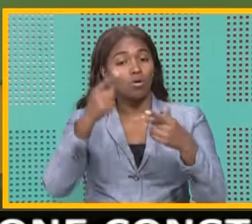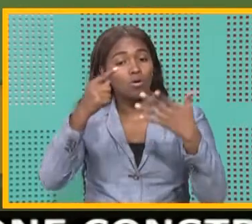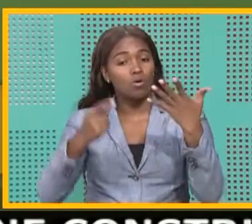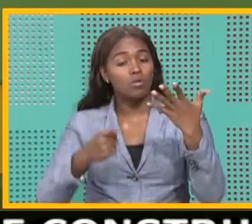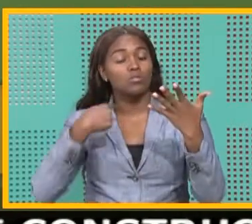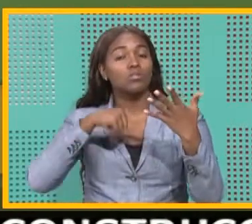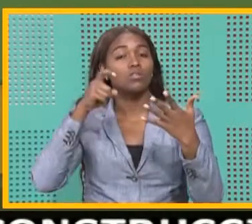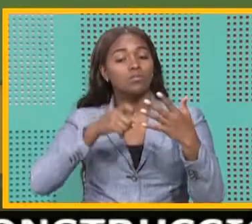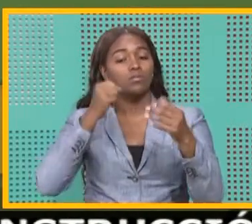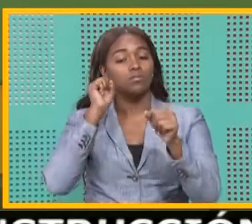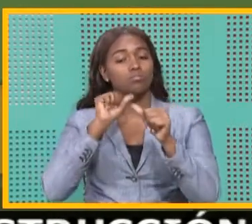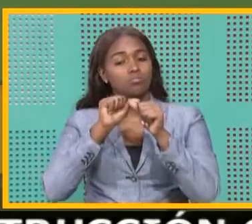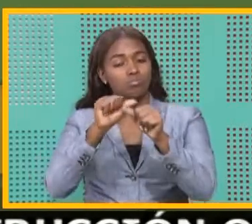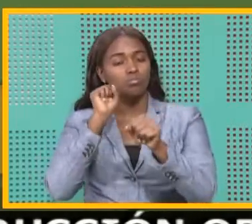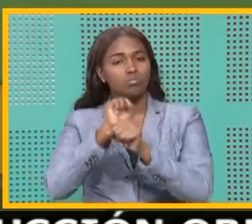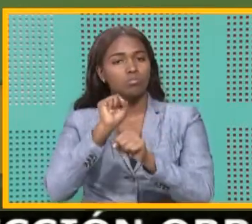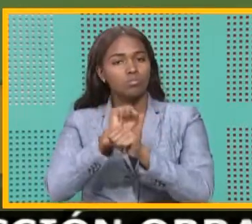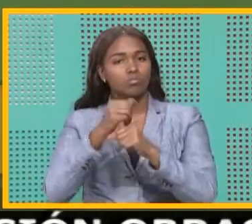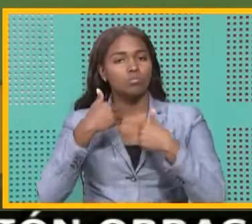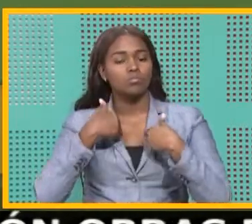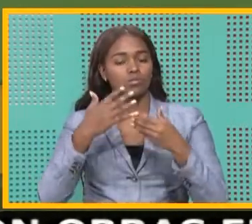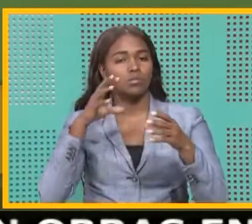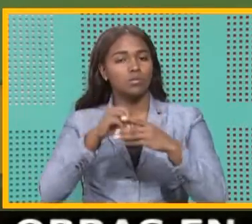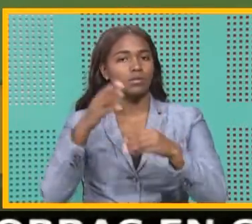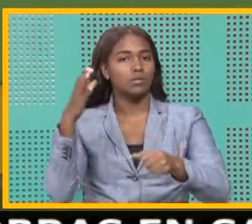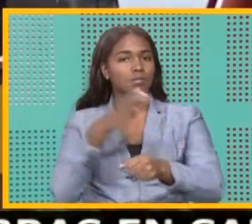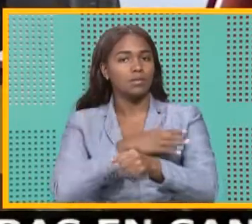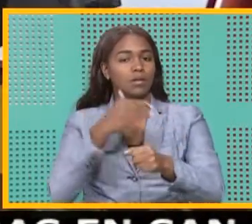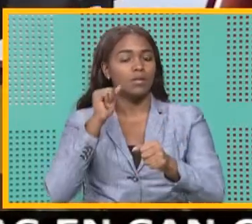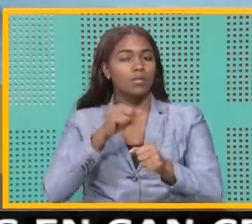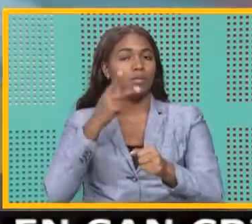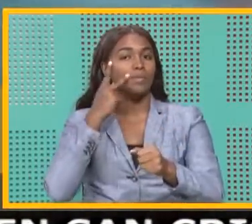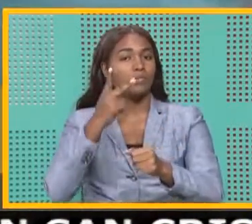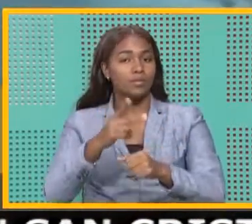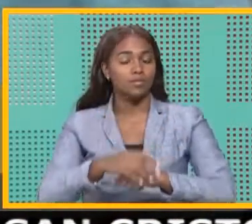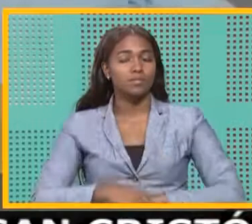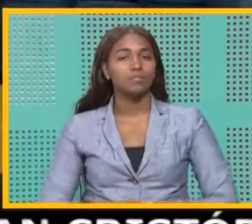que ir trabajando para nosotros poder aprovecharla.